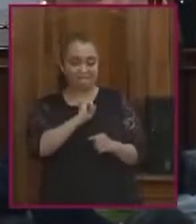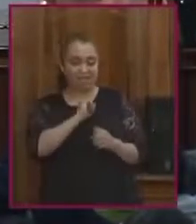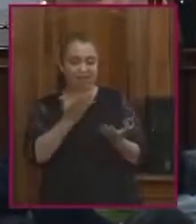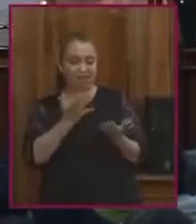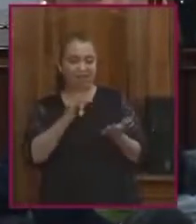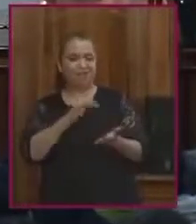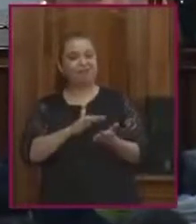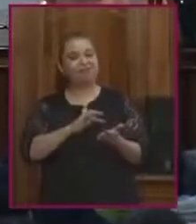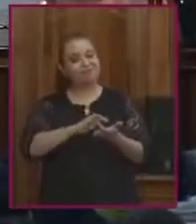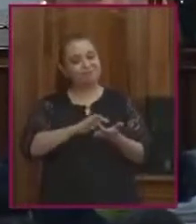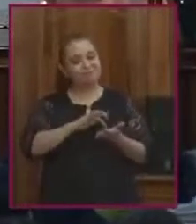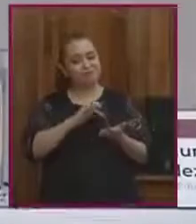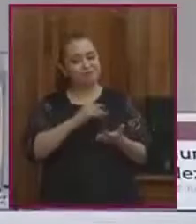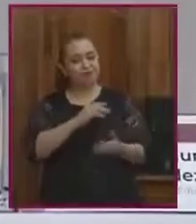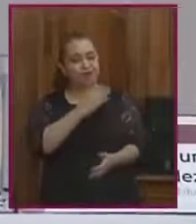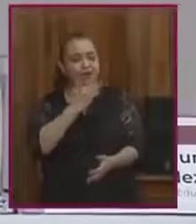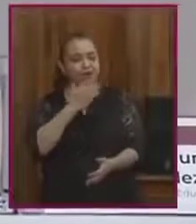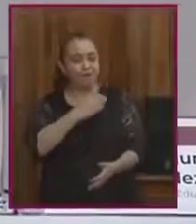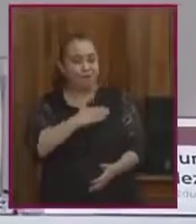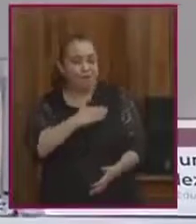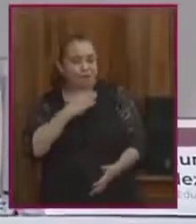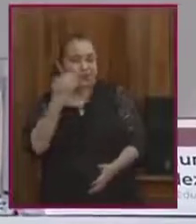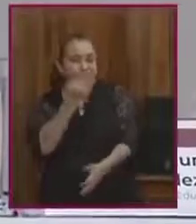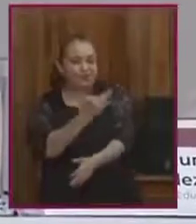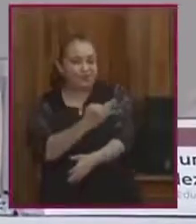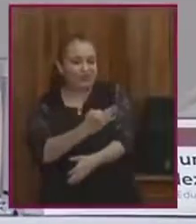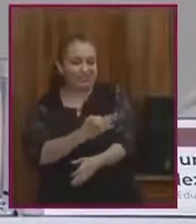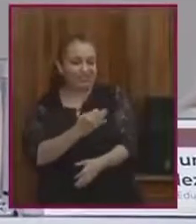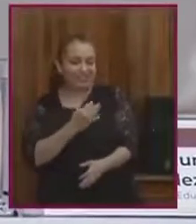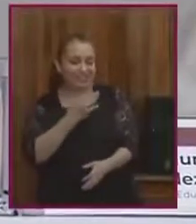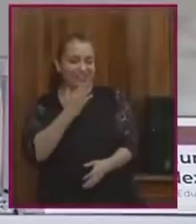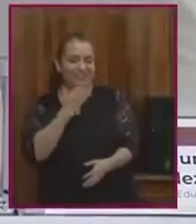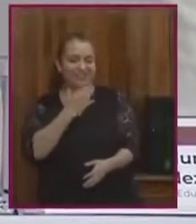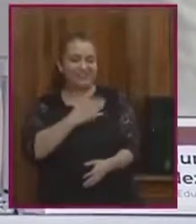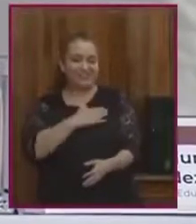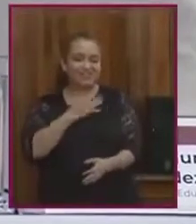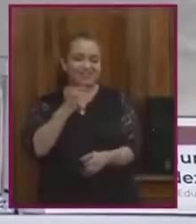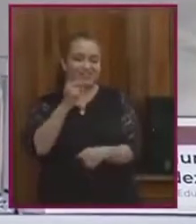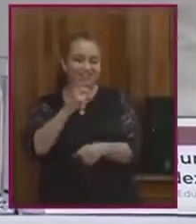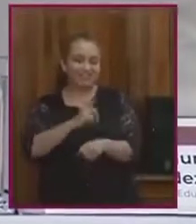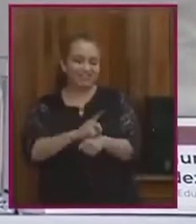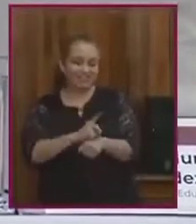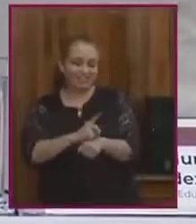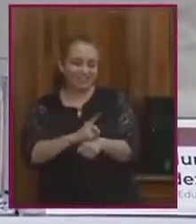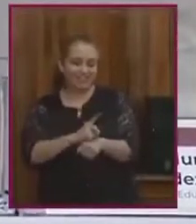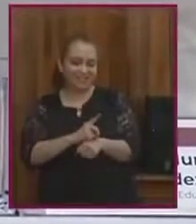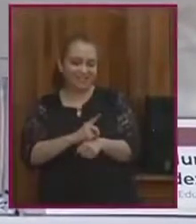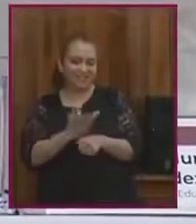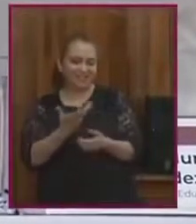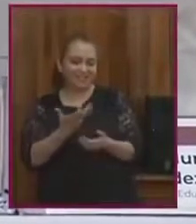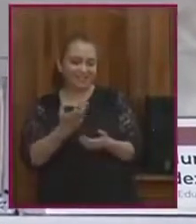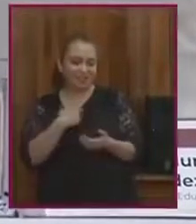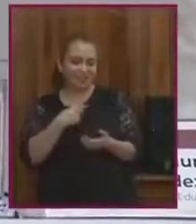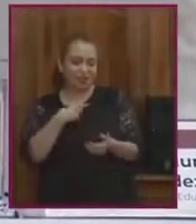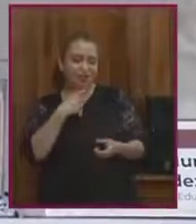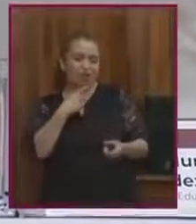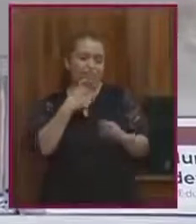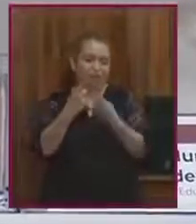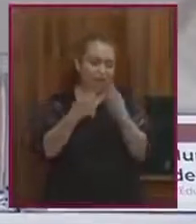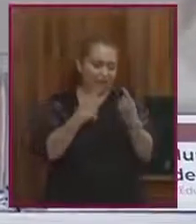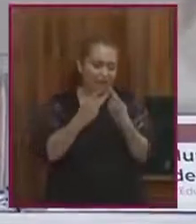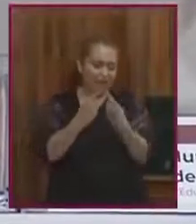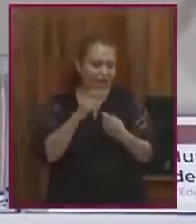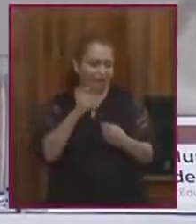días. Están muy desganados para tener un foro de... Y lo digo porque se trata de un diálogo, no de un